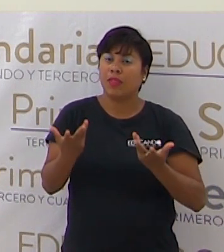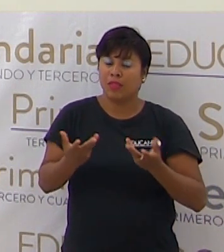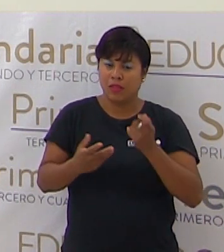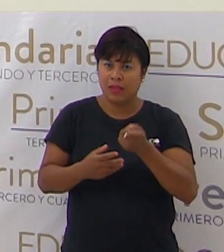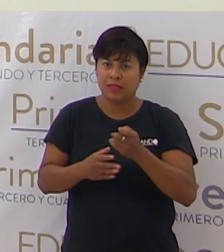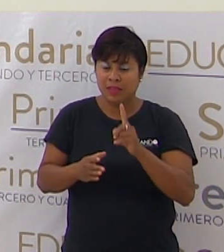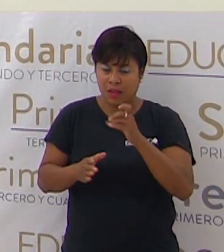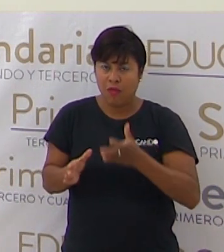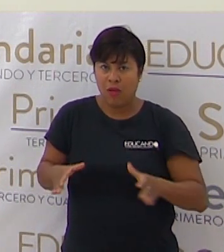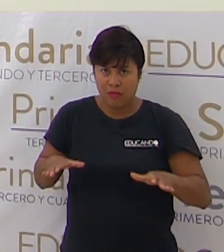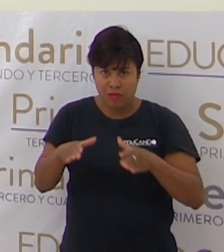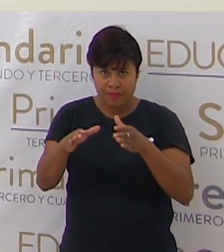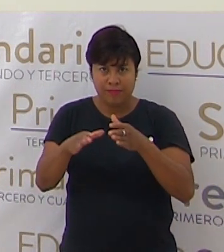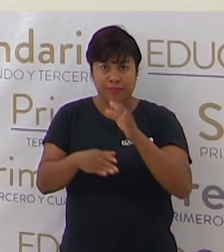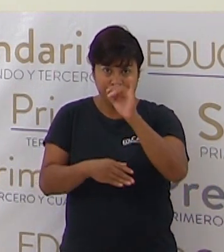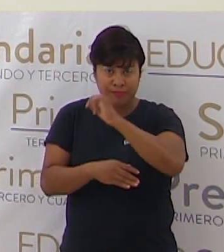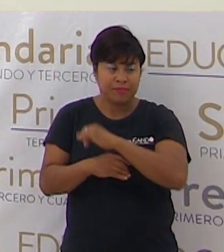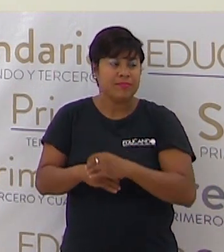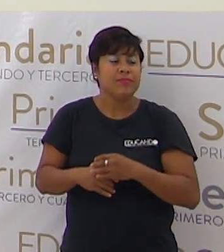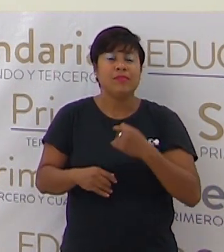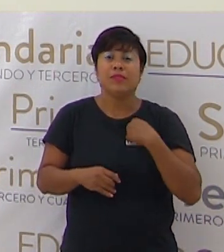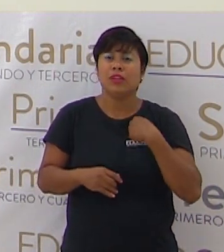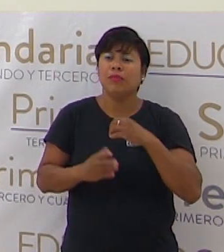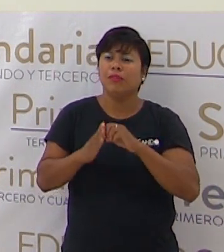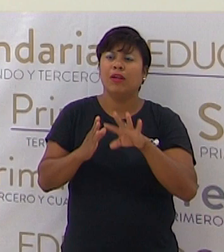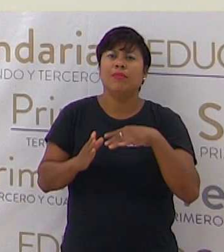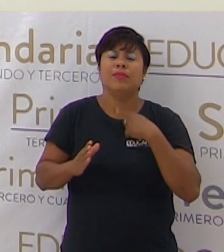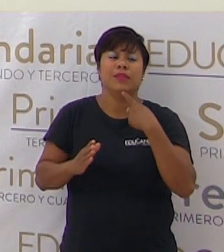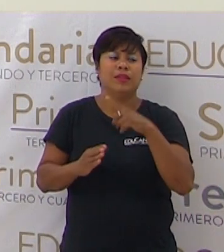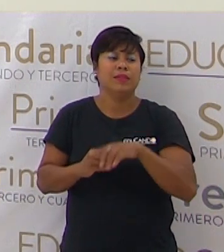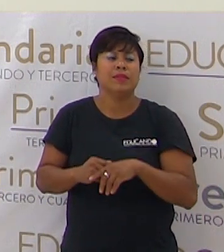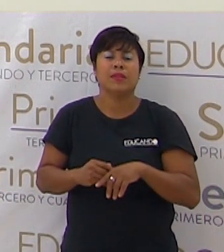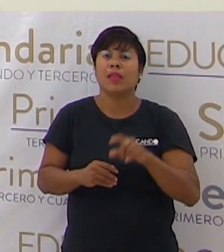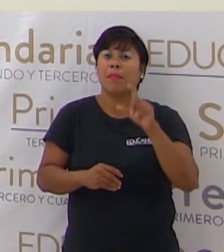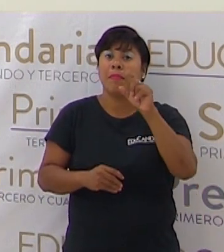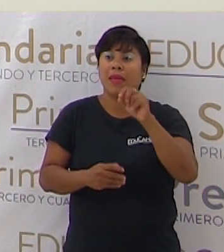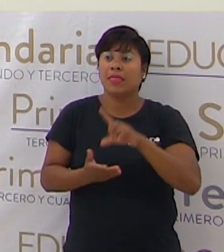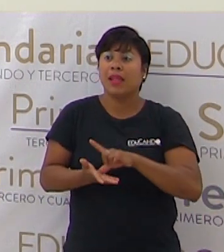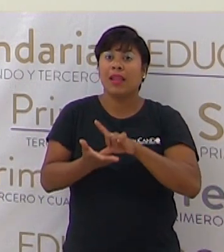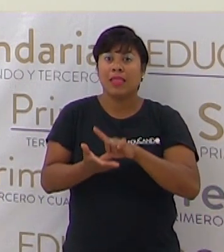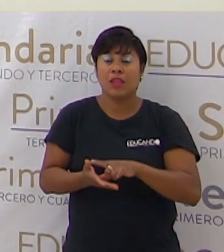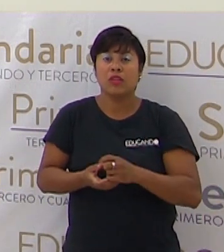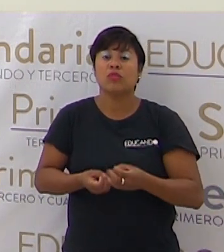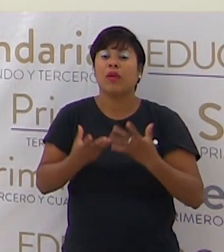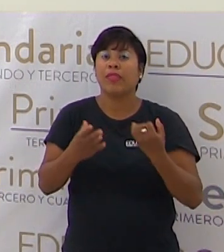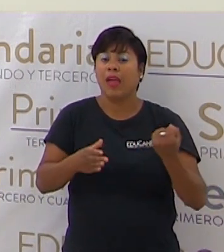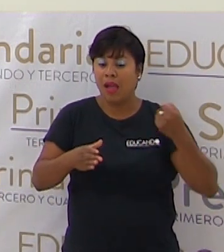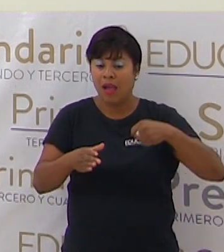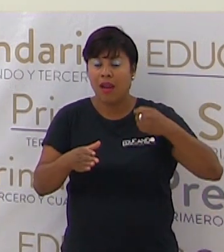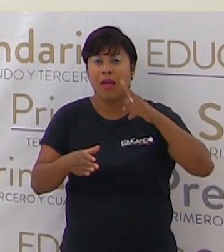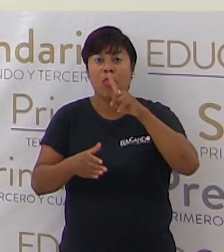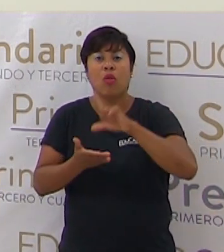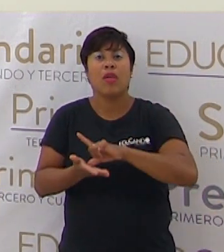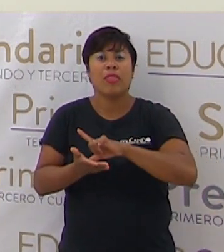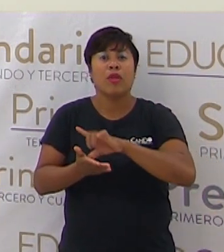el garrafón. ¿Sí? Si yo te dijera, es de 20 litros, ¿cuántas jarras de un litro le caben?